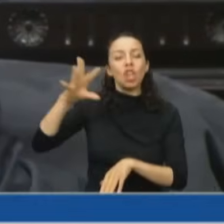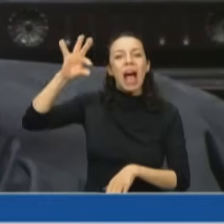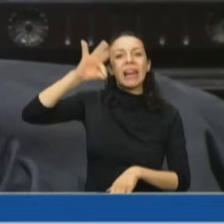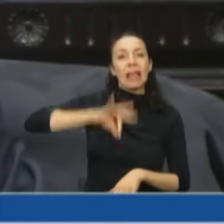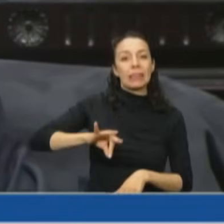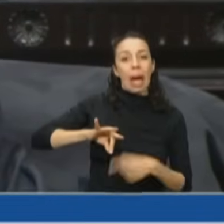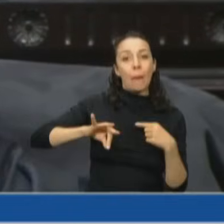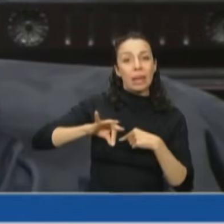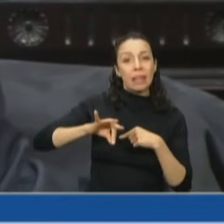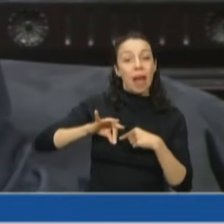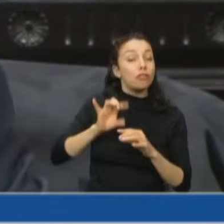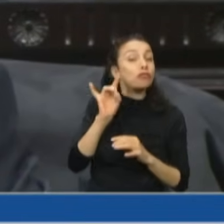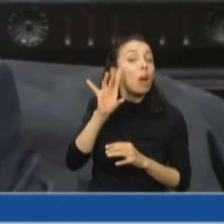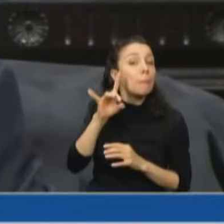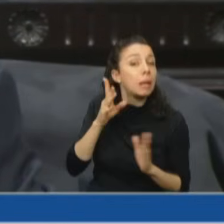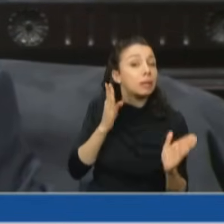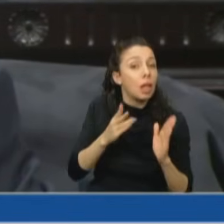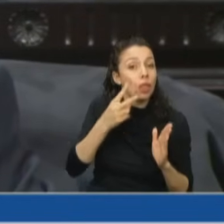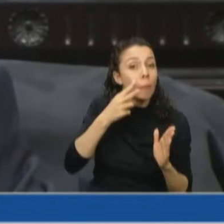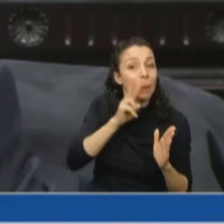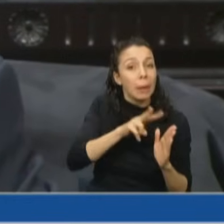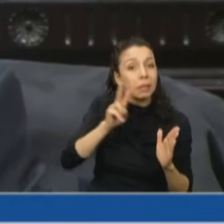los 22,